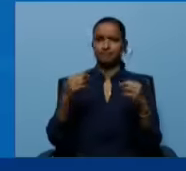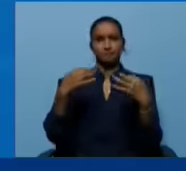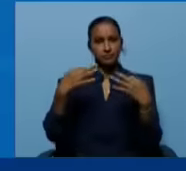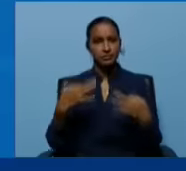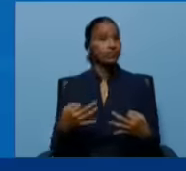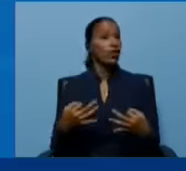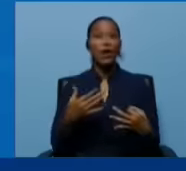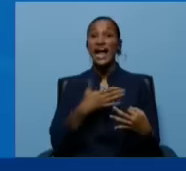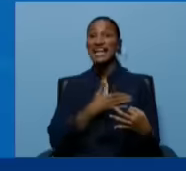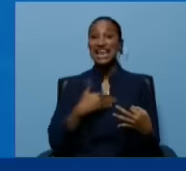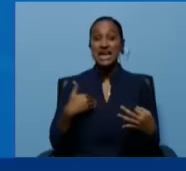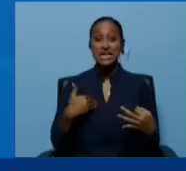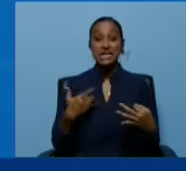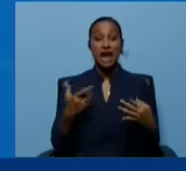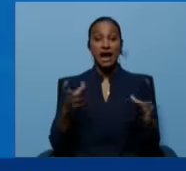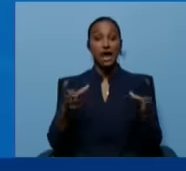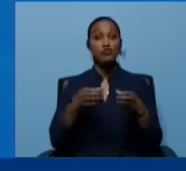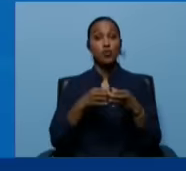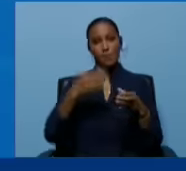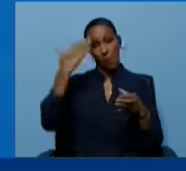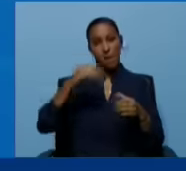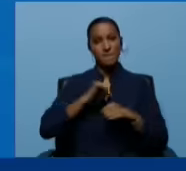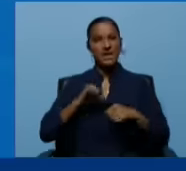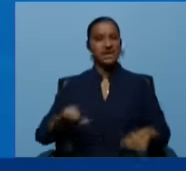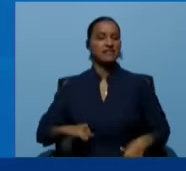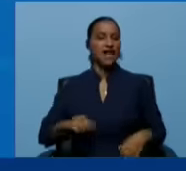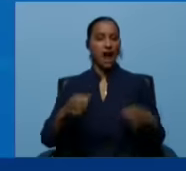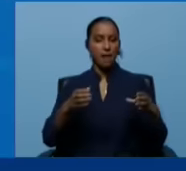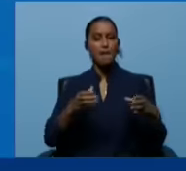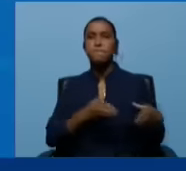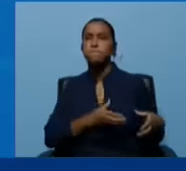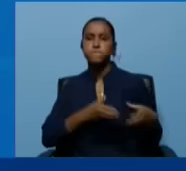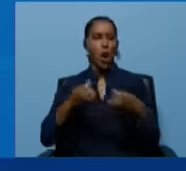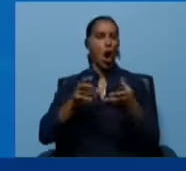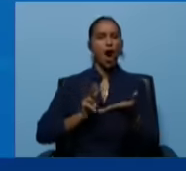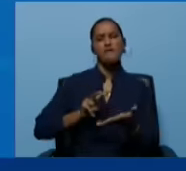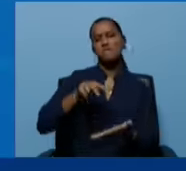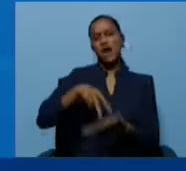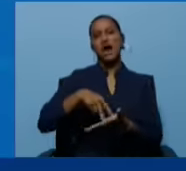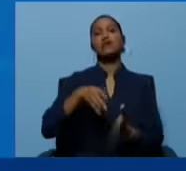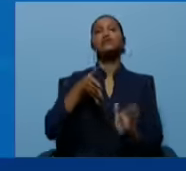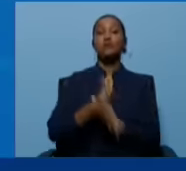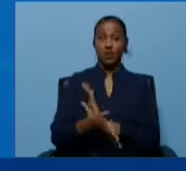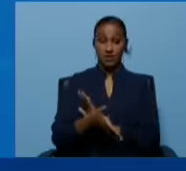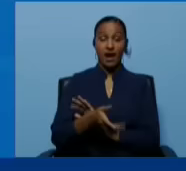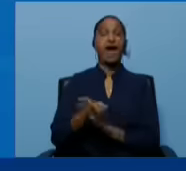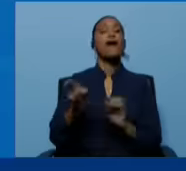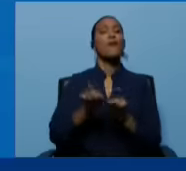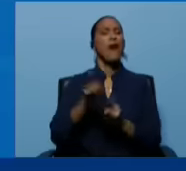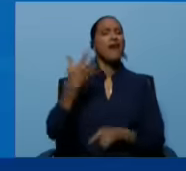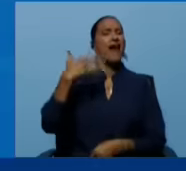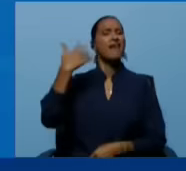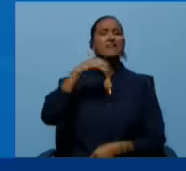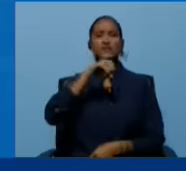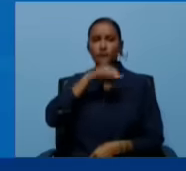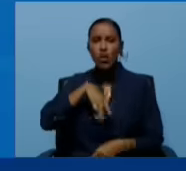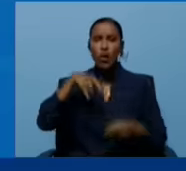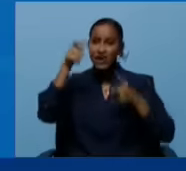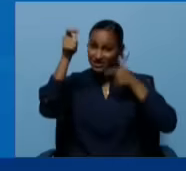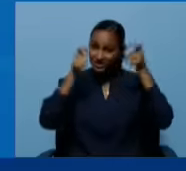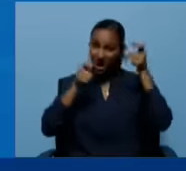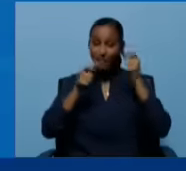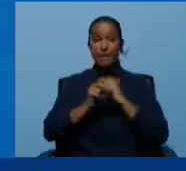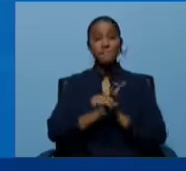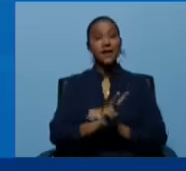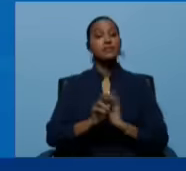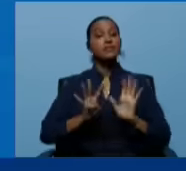militar. Es el plan que el comandante Hugo Chávez denunció el 29 de febrero del año 2004